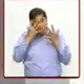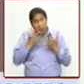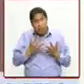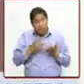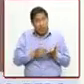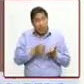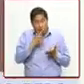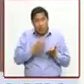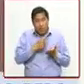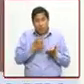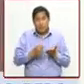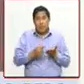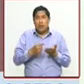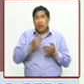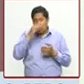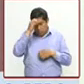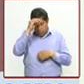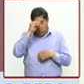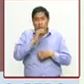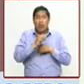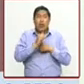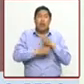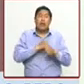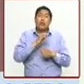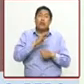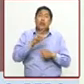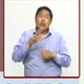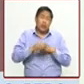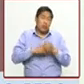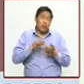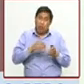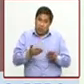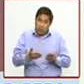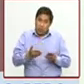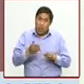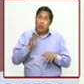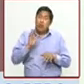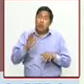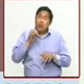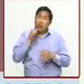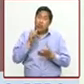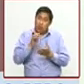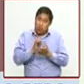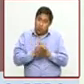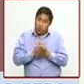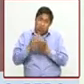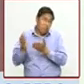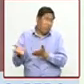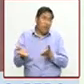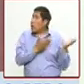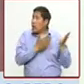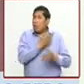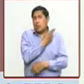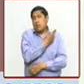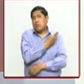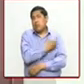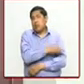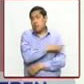Lamentablemente, reitero, este ciudadano de 43 años fallece, su cónyuge ha sido internada y se tiene referencias de